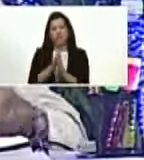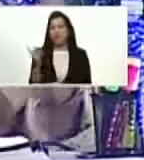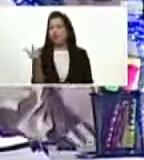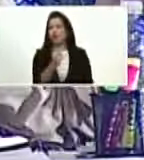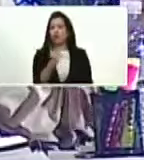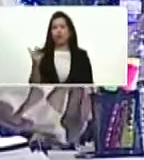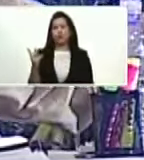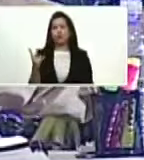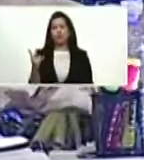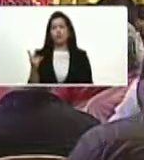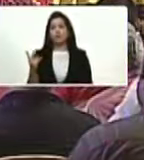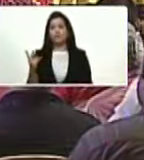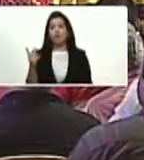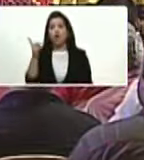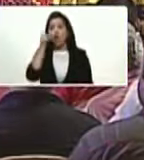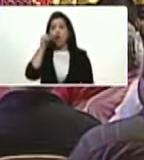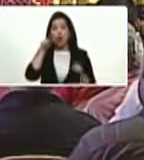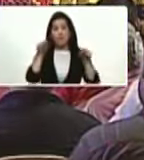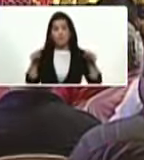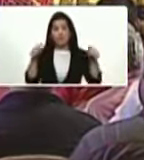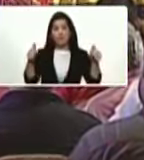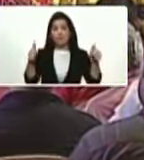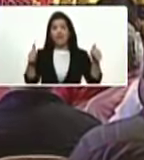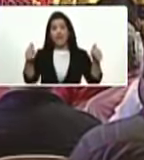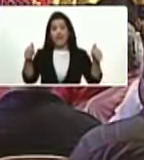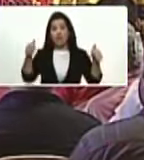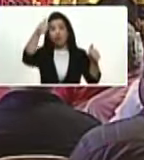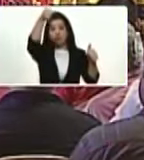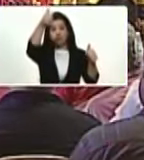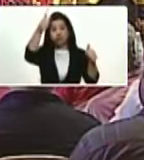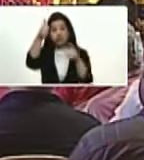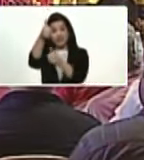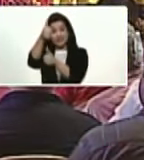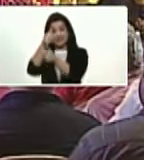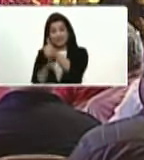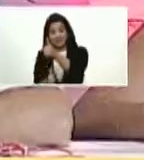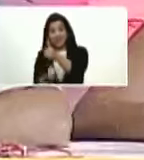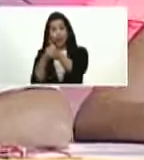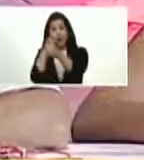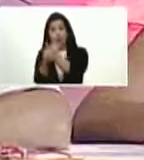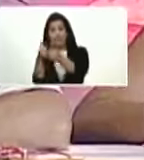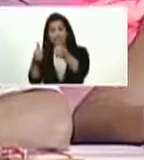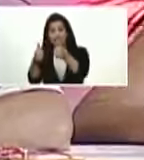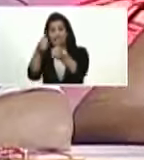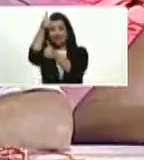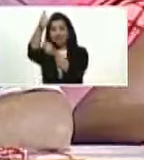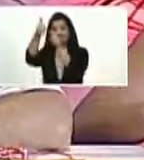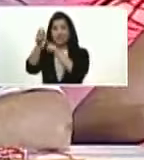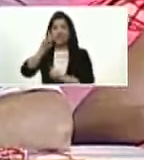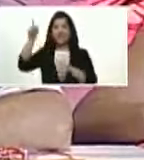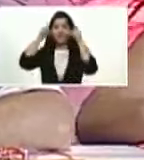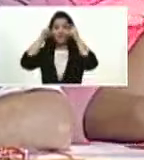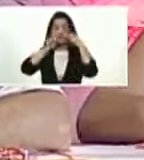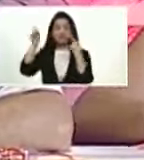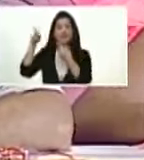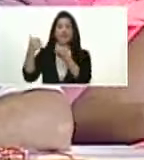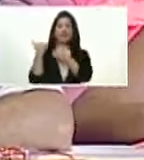Miguel Pérez Abad, vicepresidente de la Economía, ministro de Industria y gran camarada, de grandes capacidades.